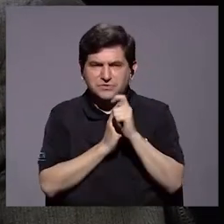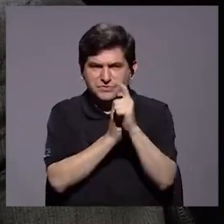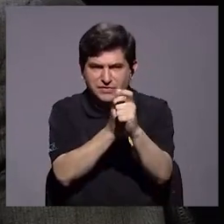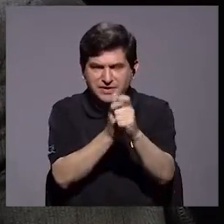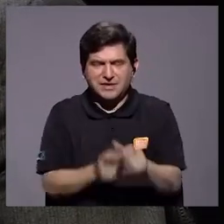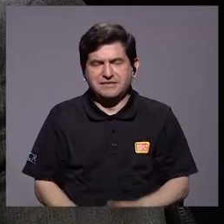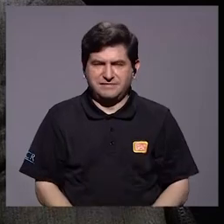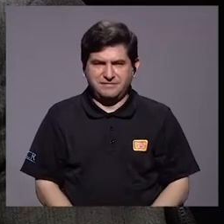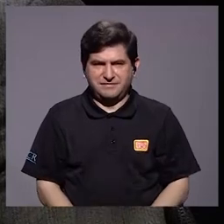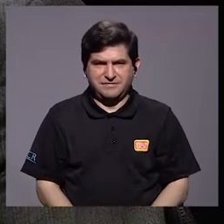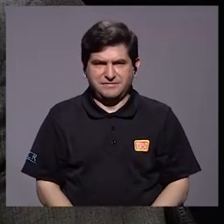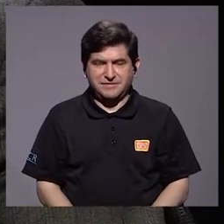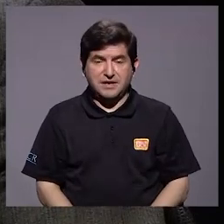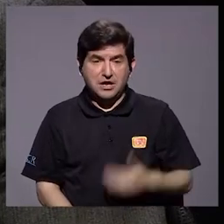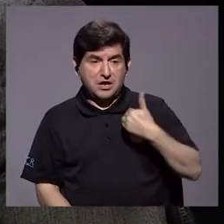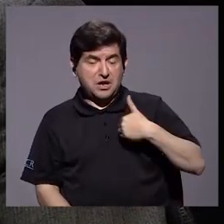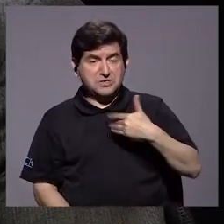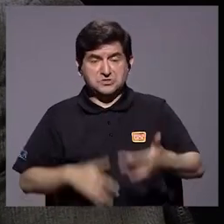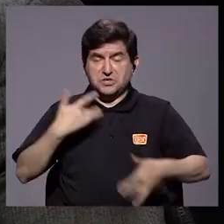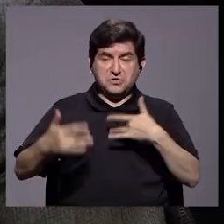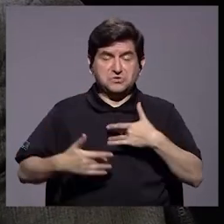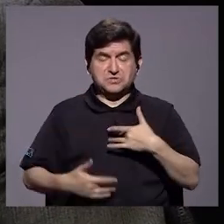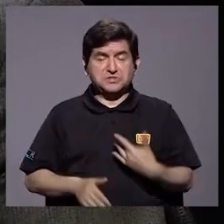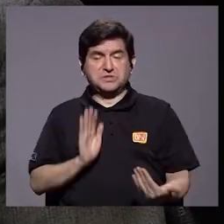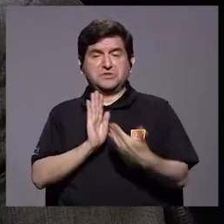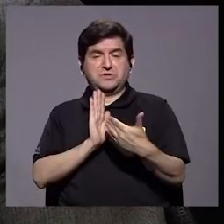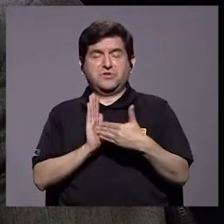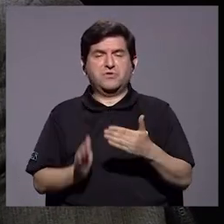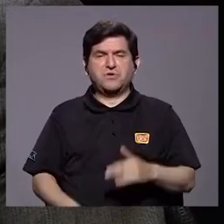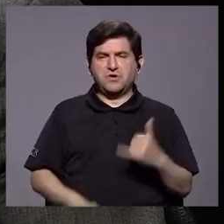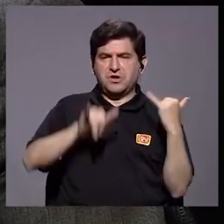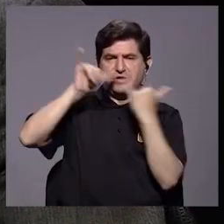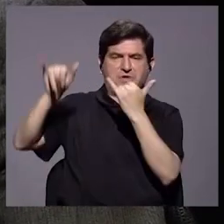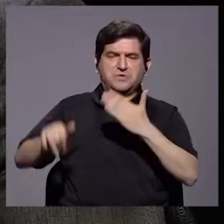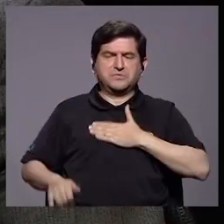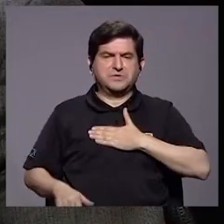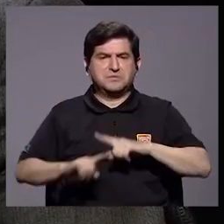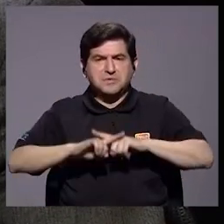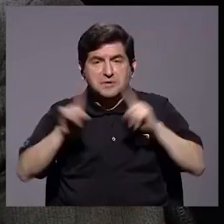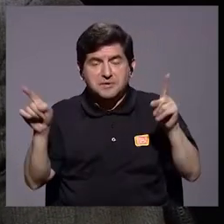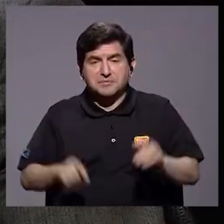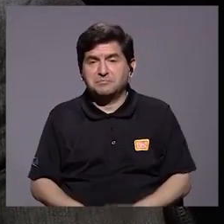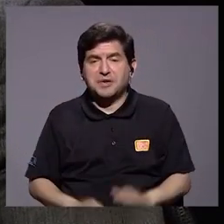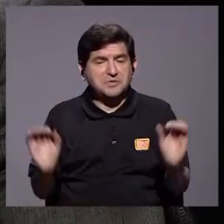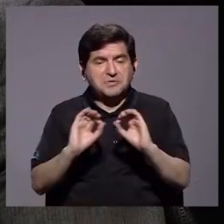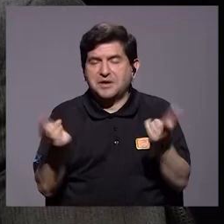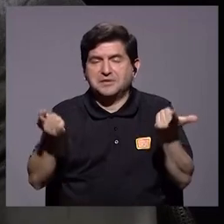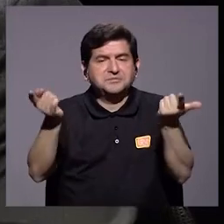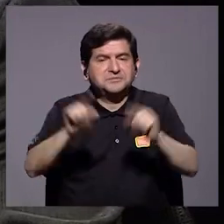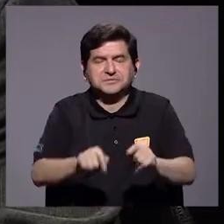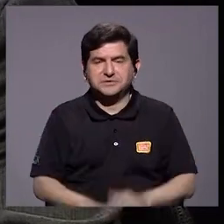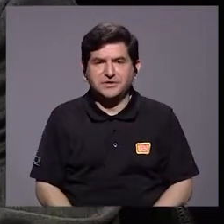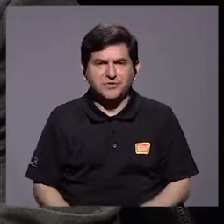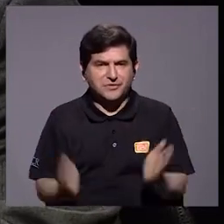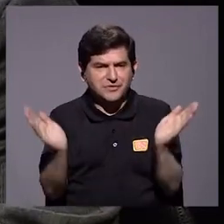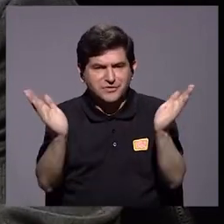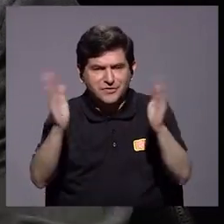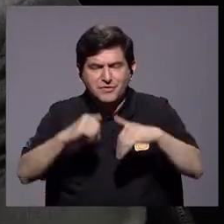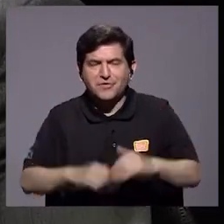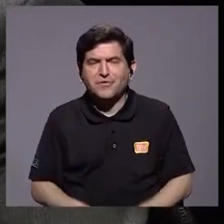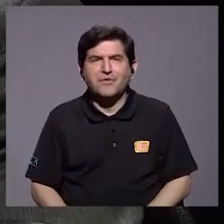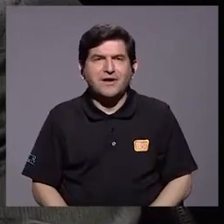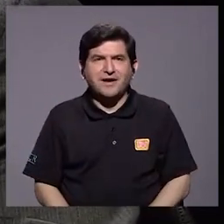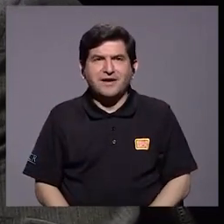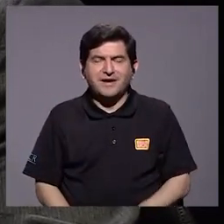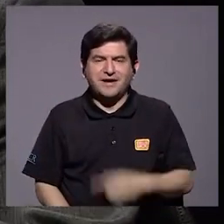y el señor se sintió aludido y me creyó pero dichosamente no pasó a más no existe la famosa versión de